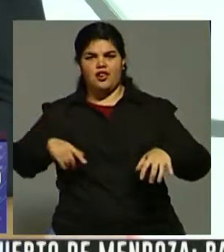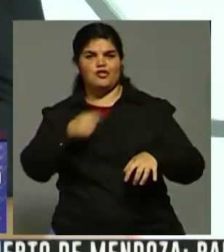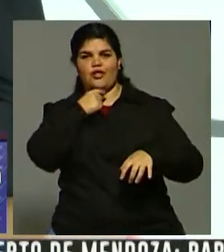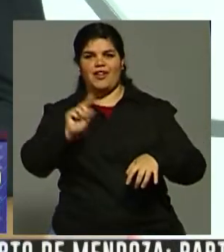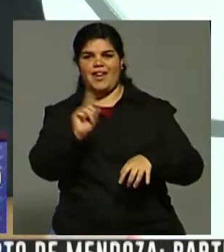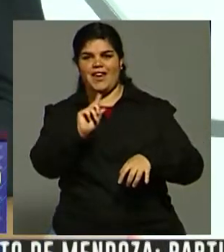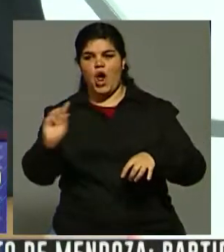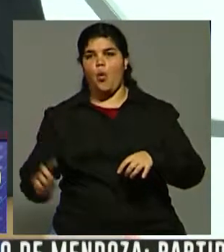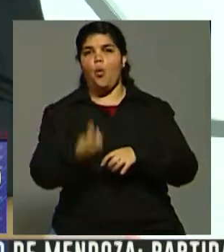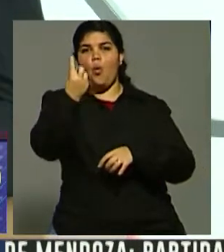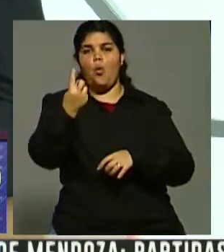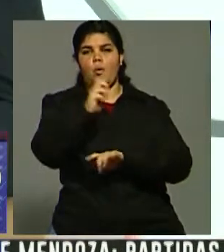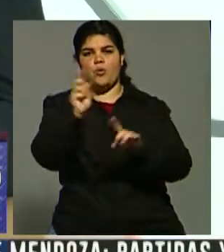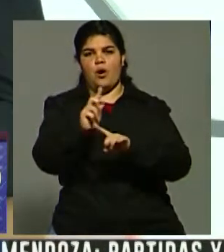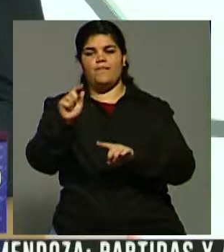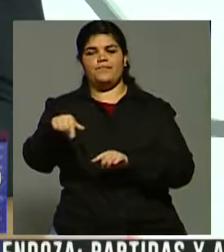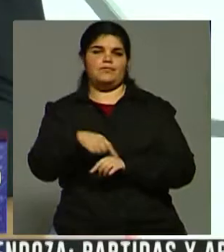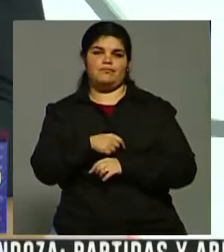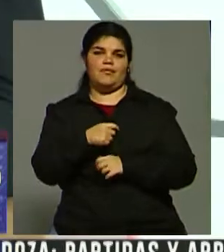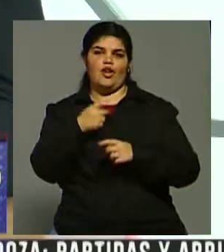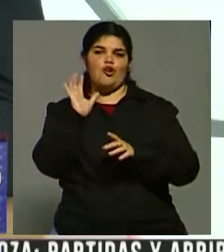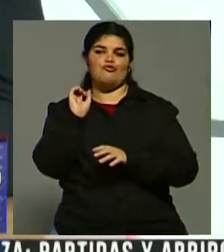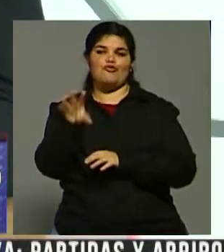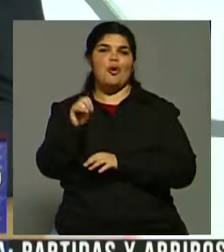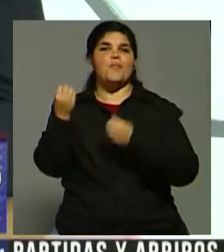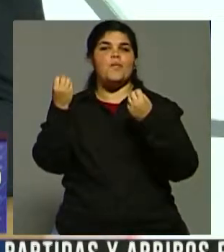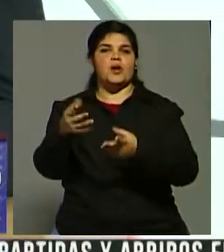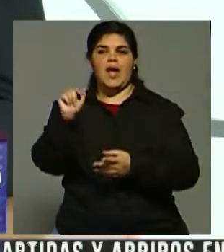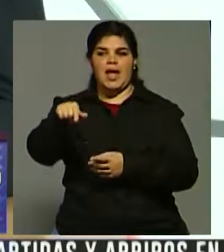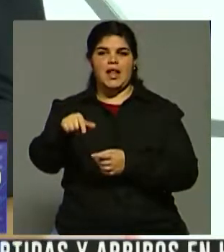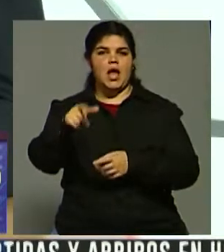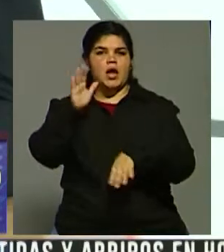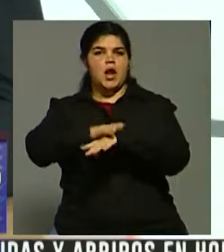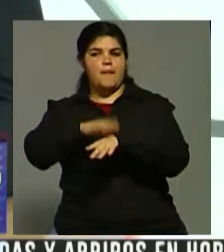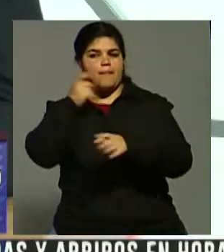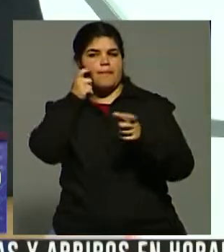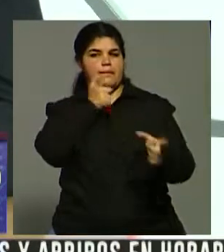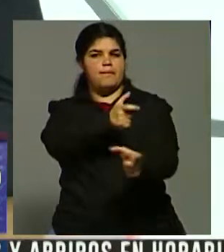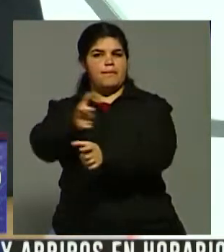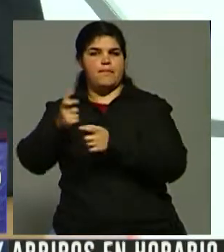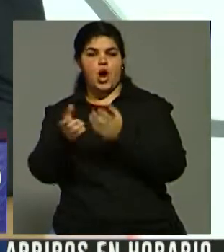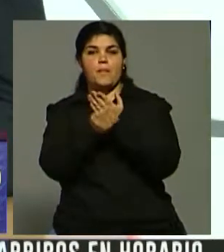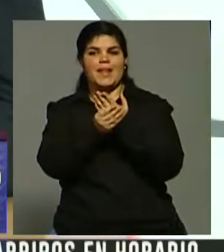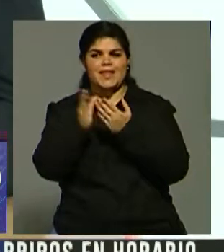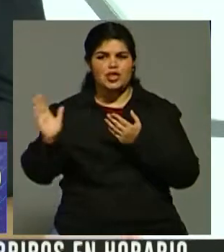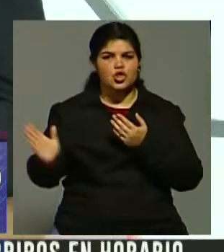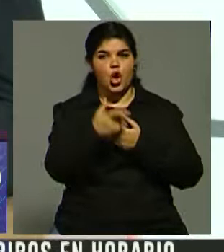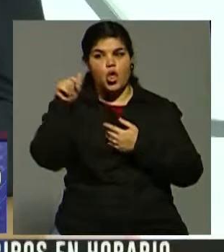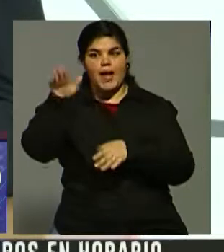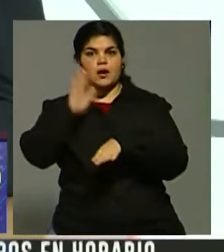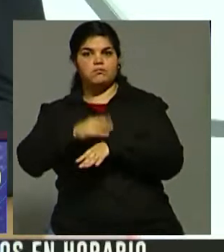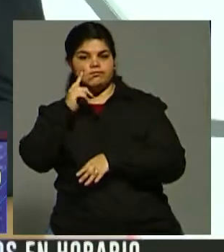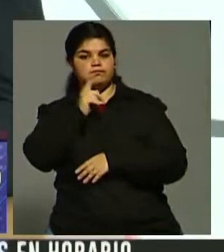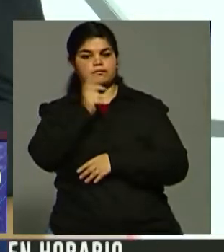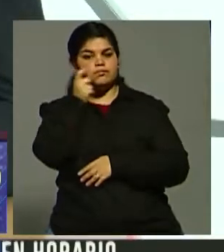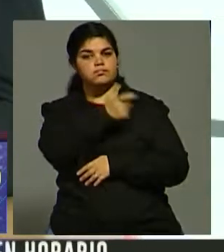se le llama en la jerga superministro por el nivel de funciones que va a tener y el control sobre todos los ministerios sus funciones